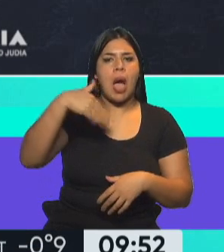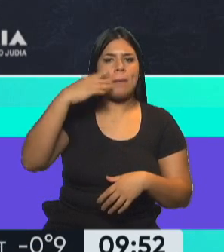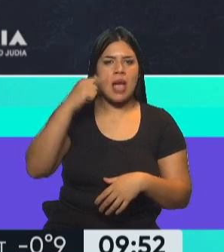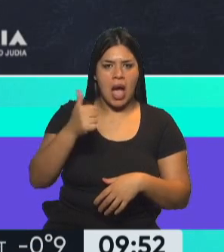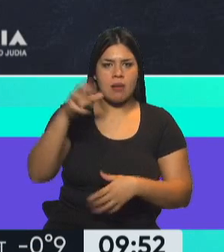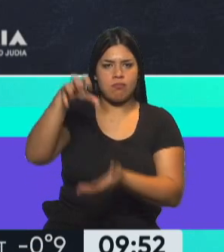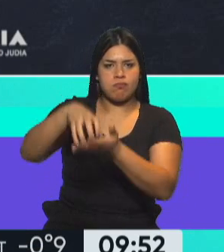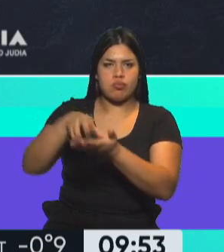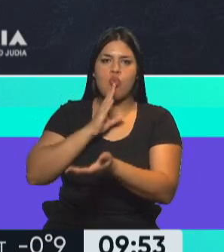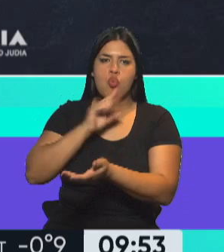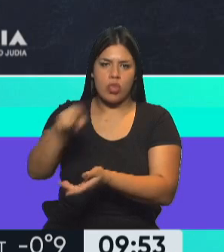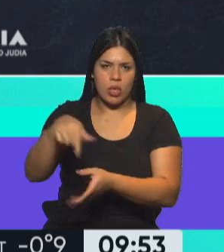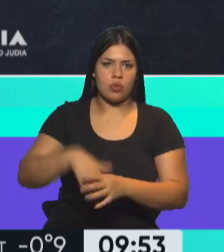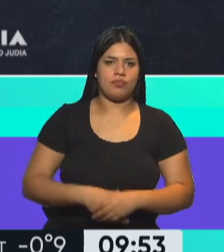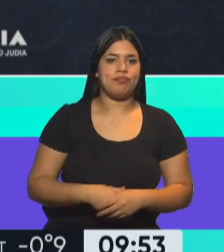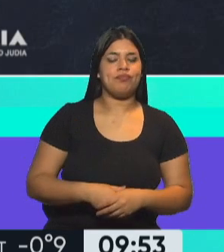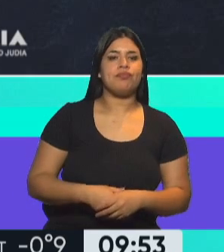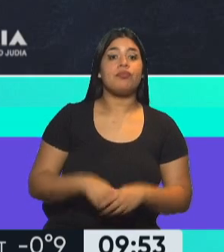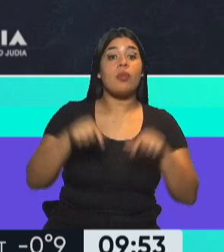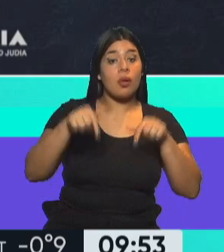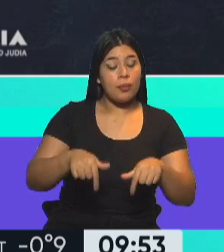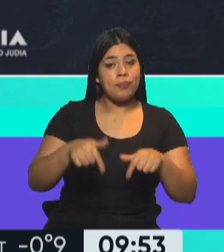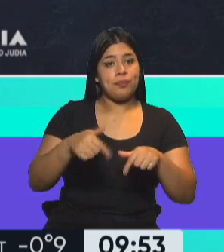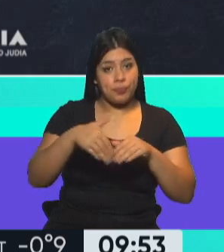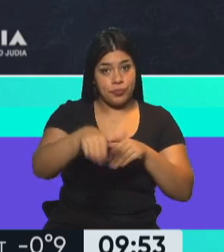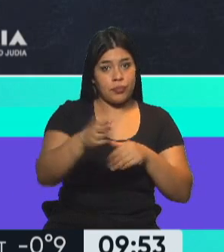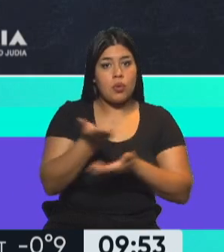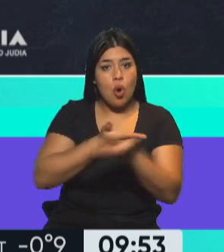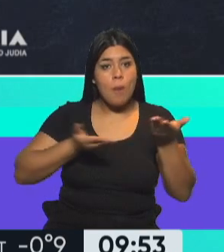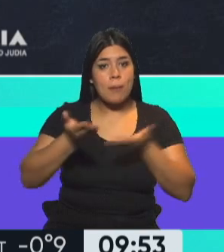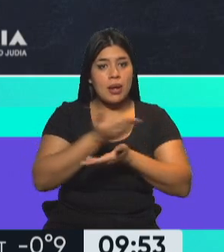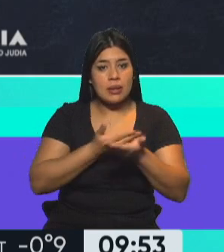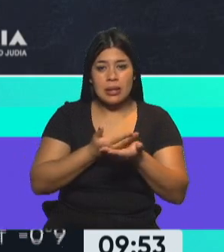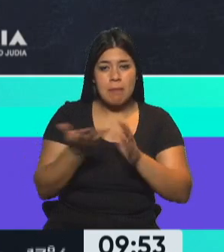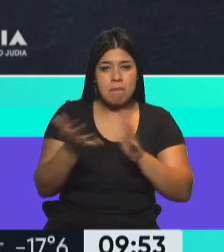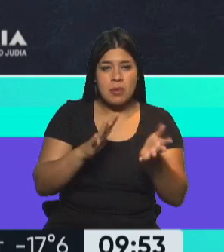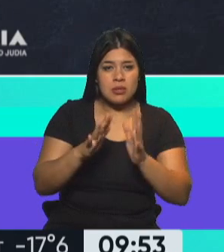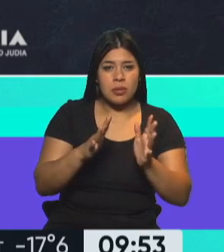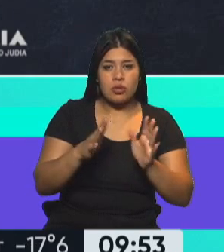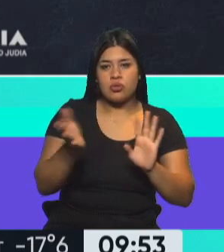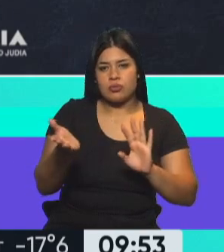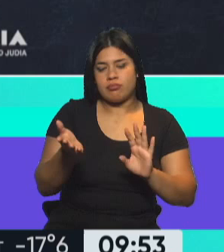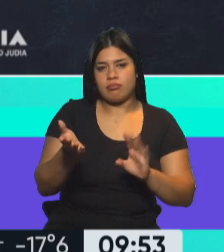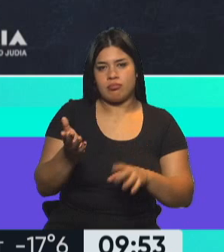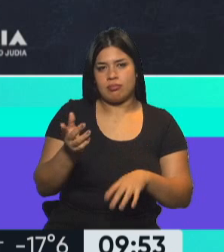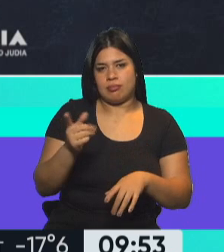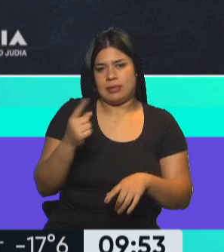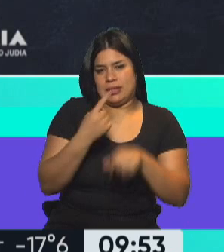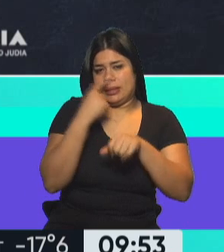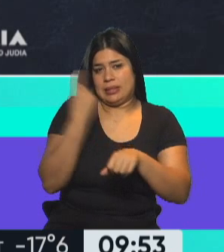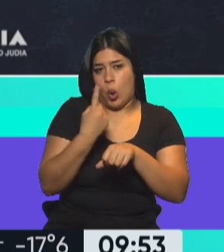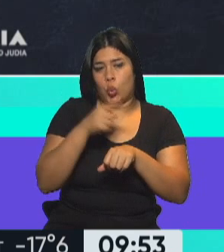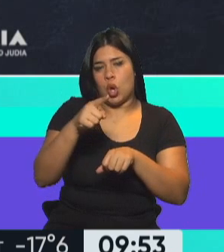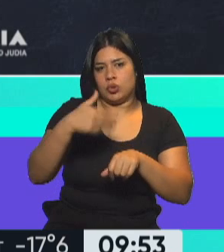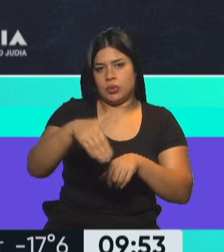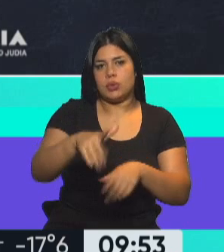¿Qué es lo que vamos a vivir, compartir a través de la televisión pública dentro de 17 segundos? Bueno, las palabras de las